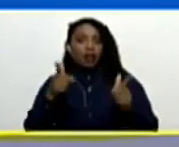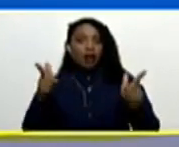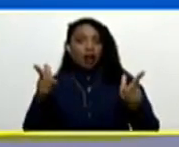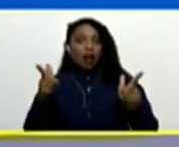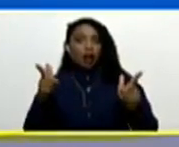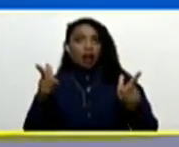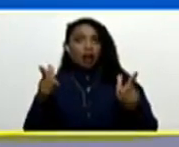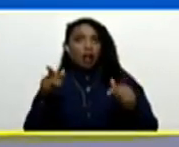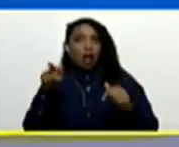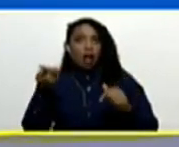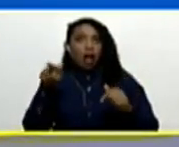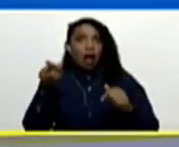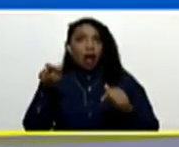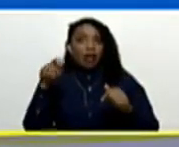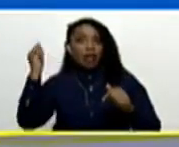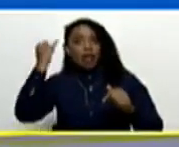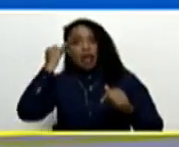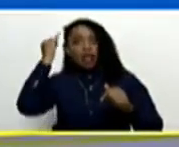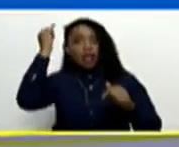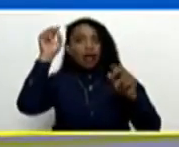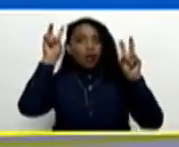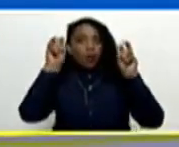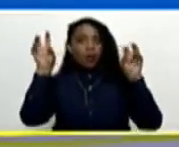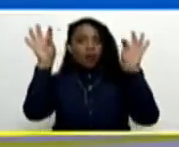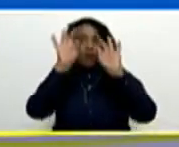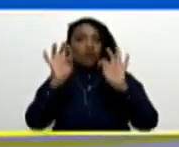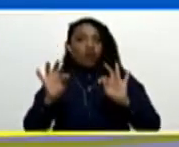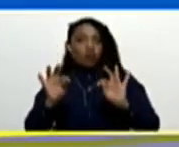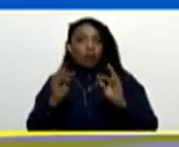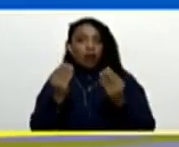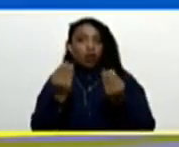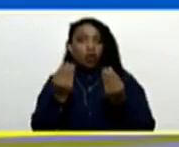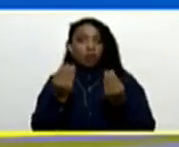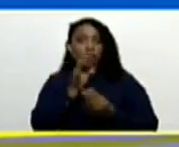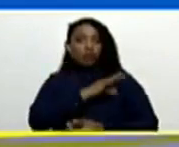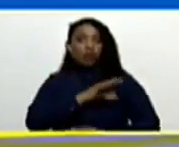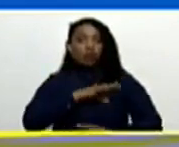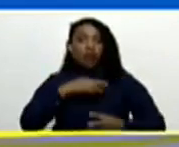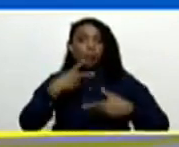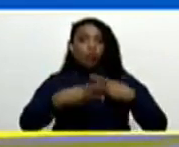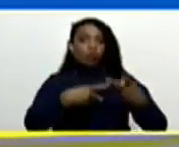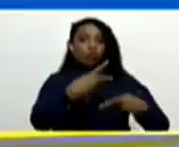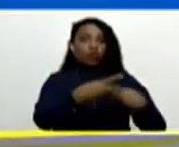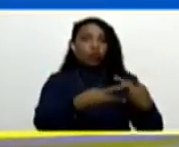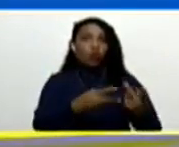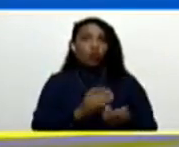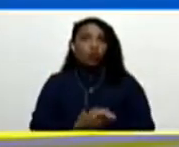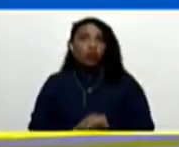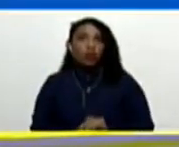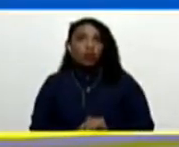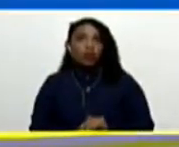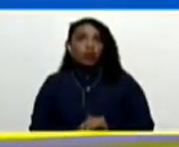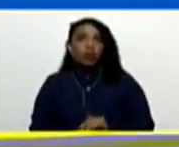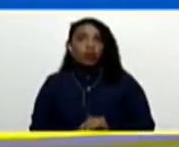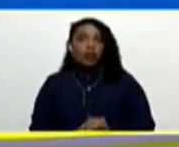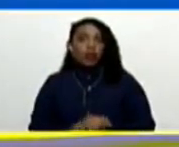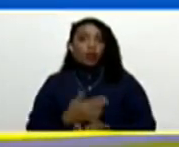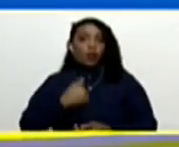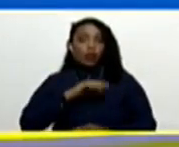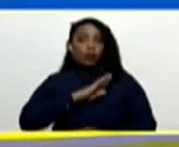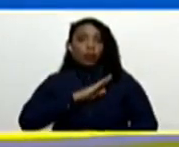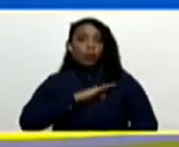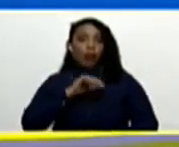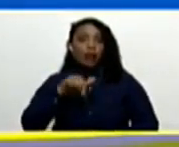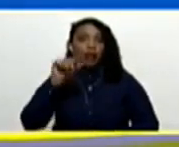ahí donde creamos nuestro modelo económico, social, comunitario, productivo, que lo pusimos en práctica en nuestro país.